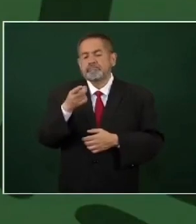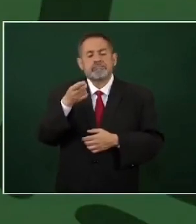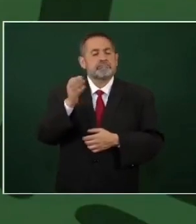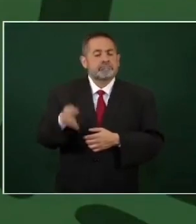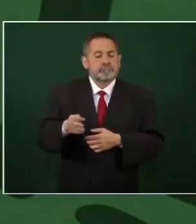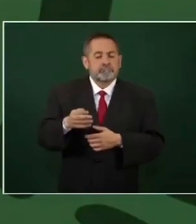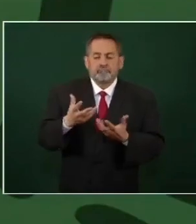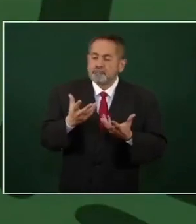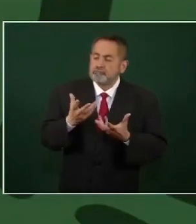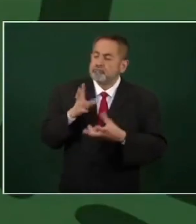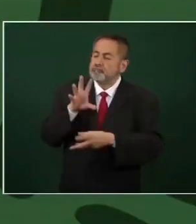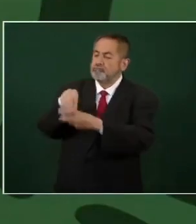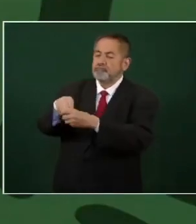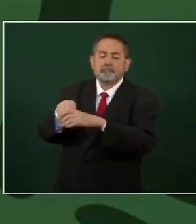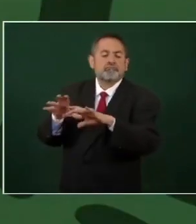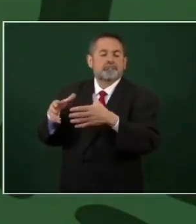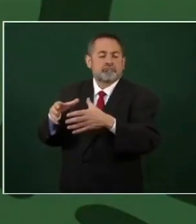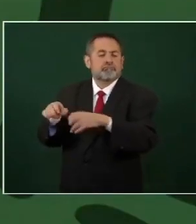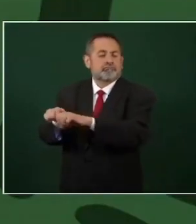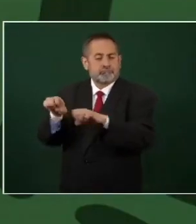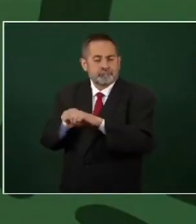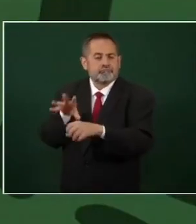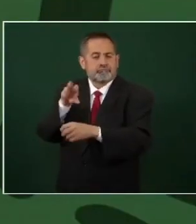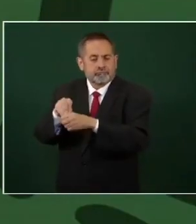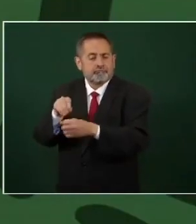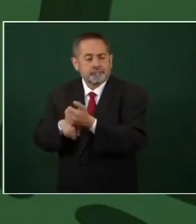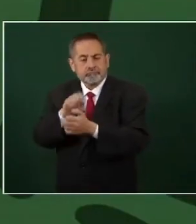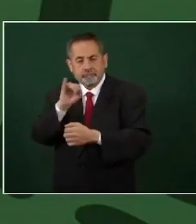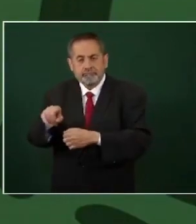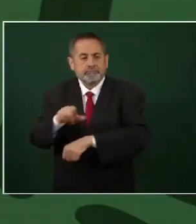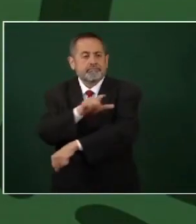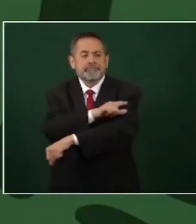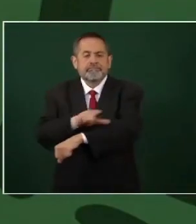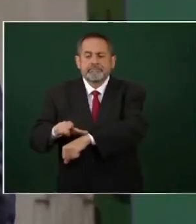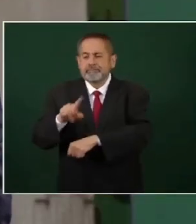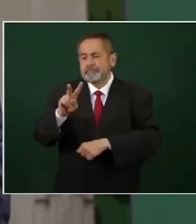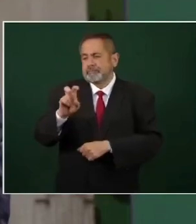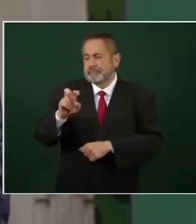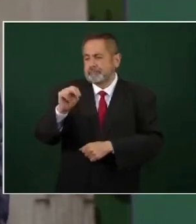que Sultanes, que juega en la Liga de Verano,